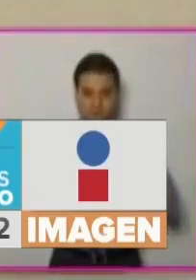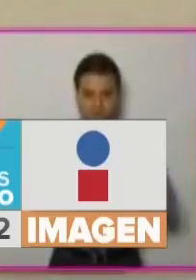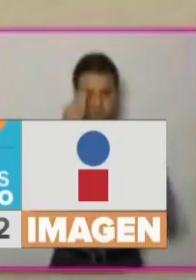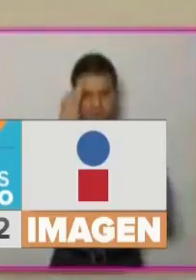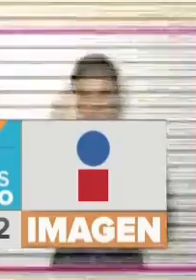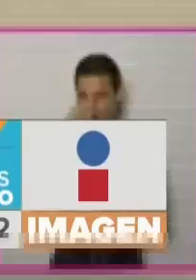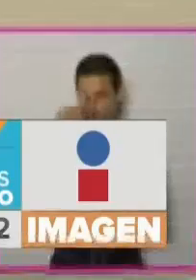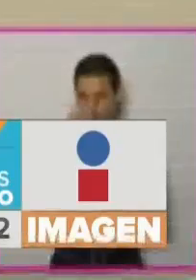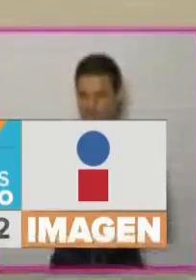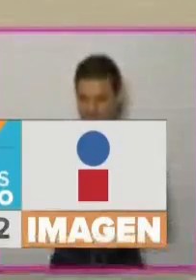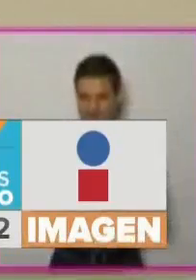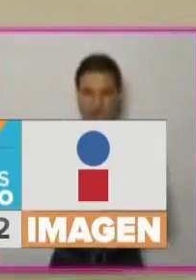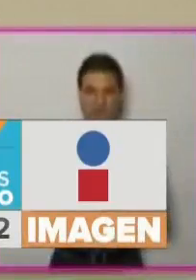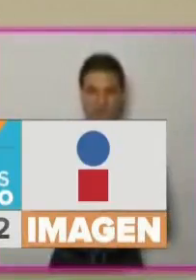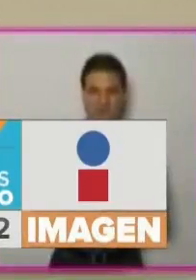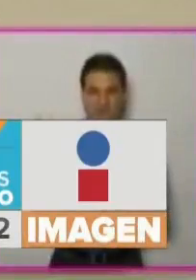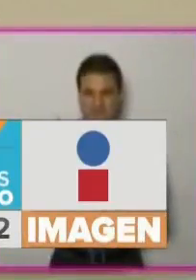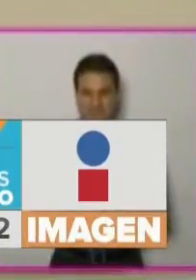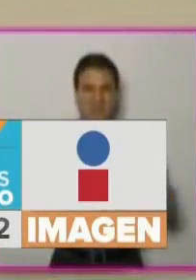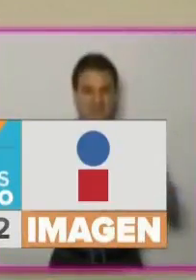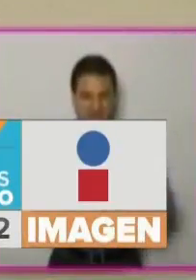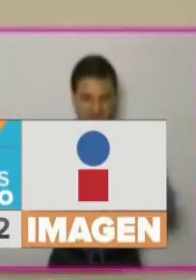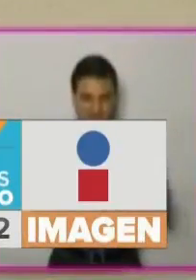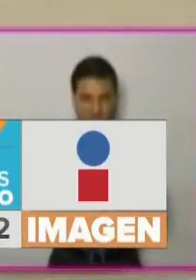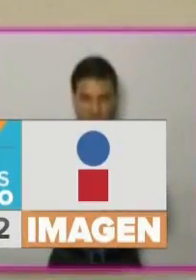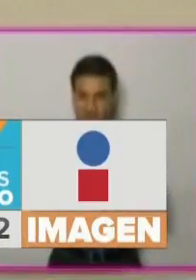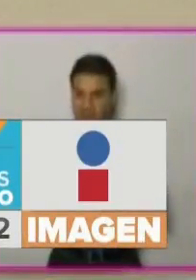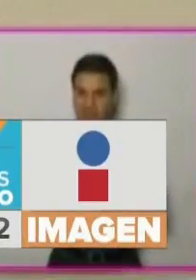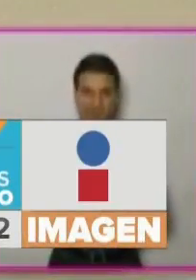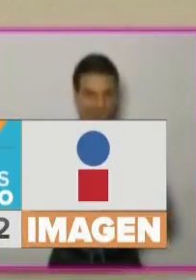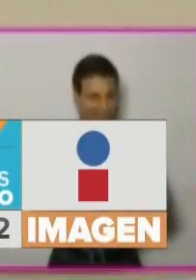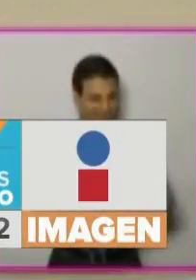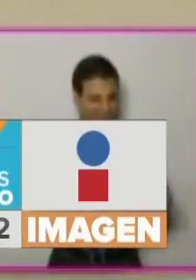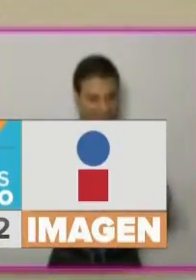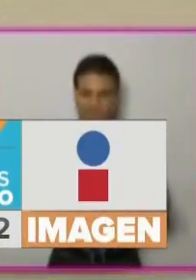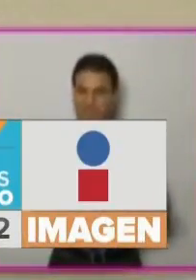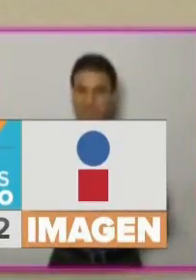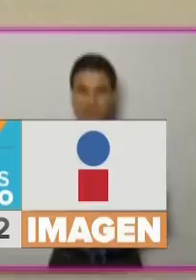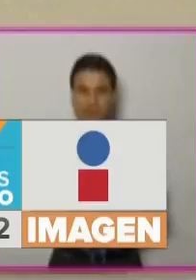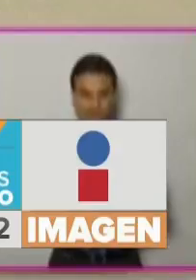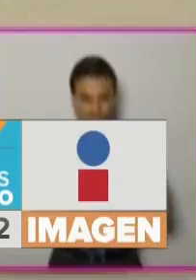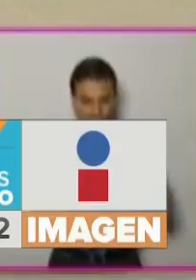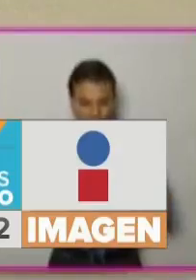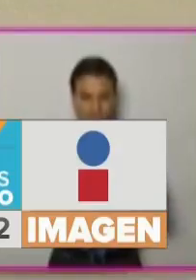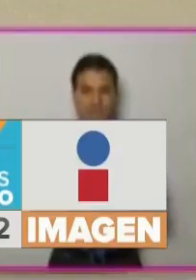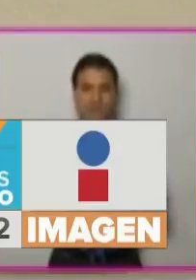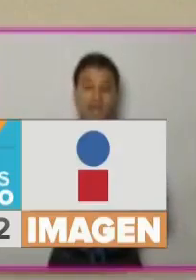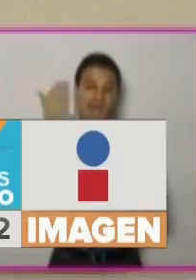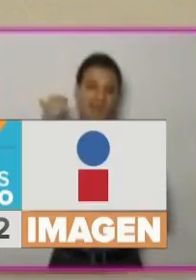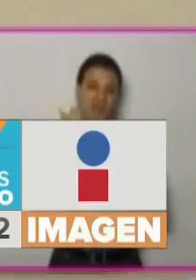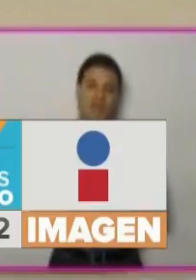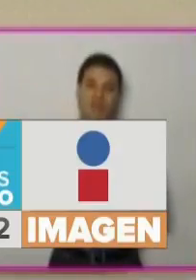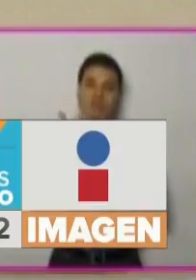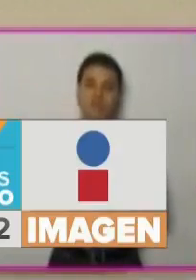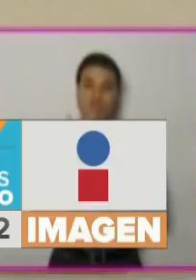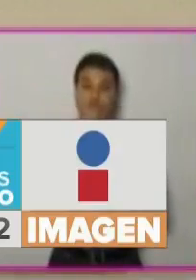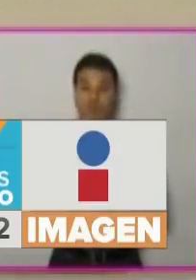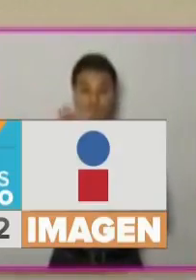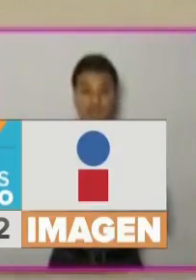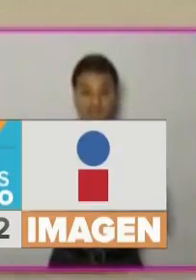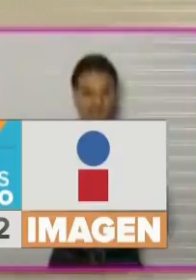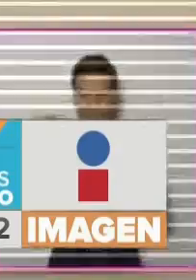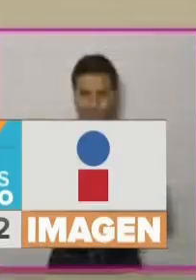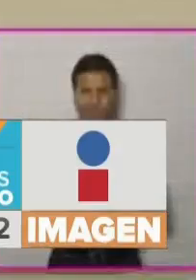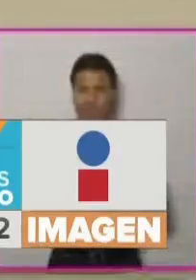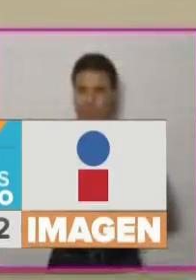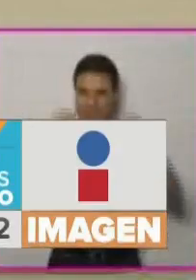proceso electoral ordinario en un tiempo mucho más reducido. Es decir, las actividades que se realizan normalmente en 9 meses, aquí se realizarán